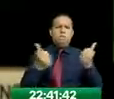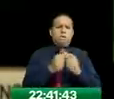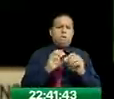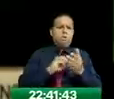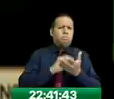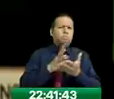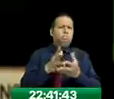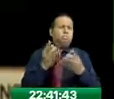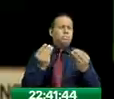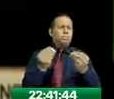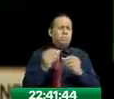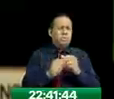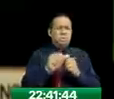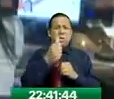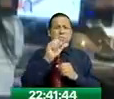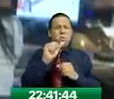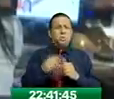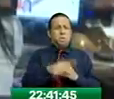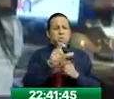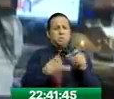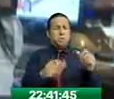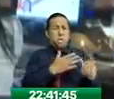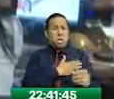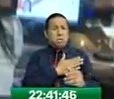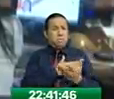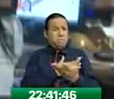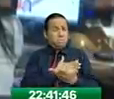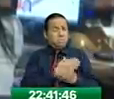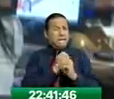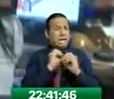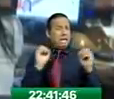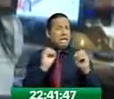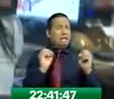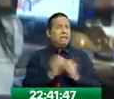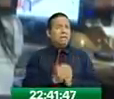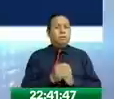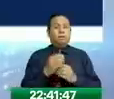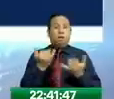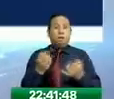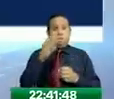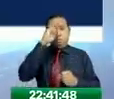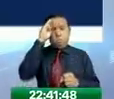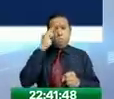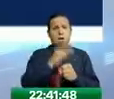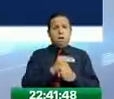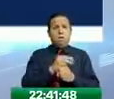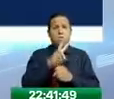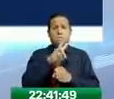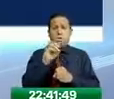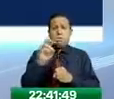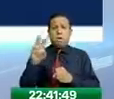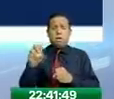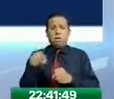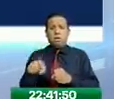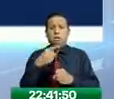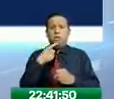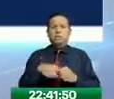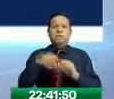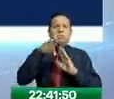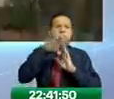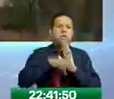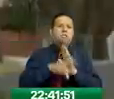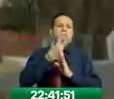es la credibilidad en la palabra de los legisladores, que a mayo de 2020 alcanzó el 7.9%, según